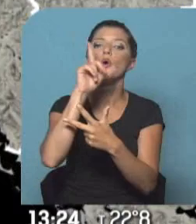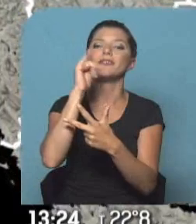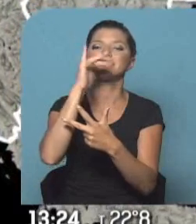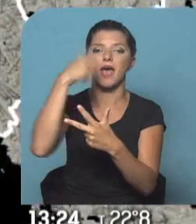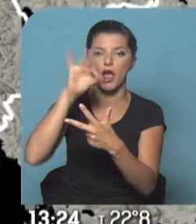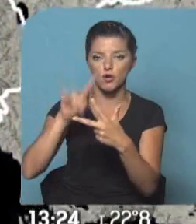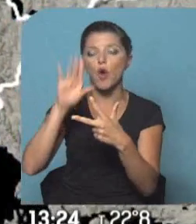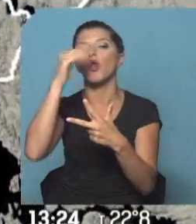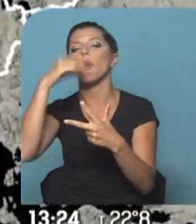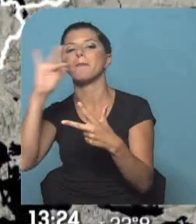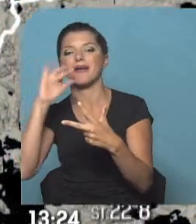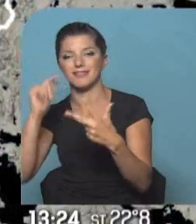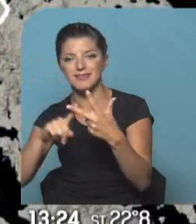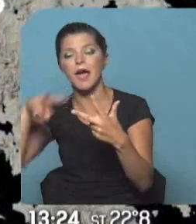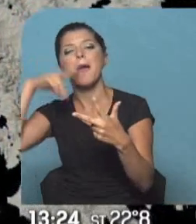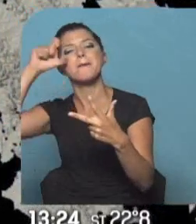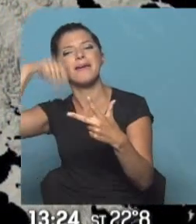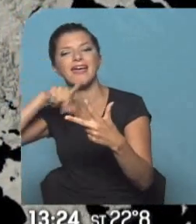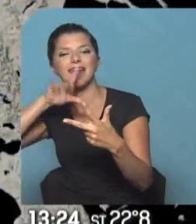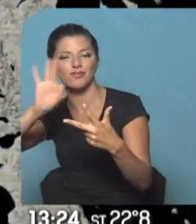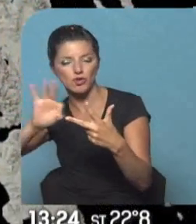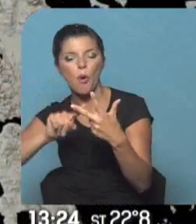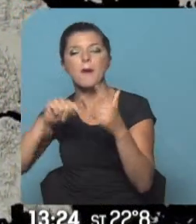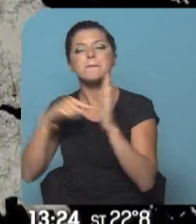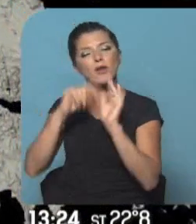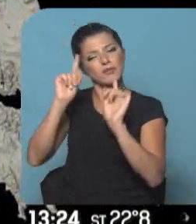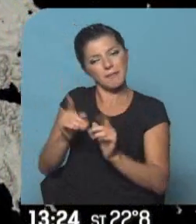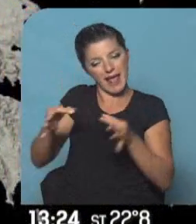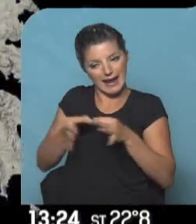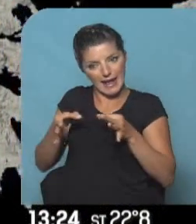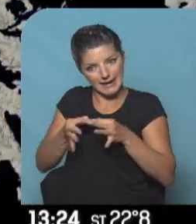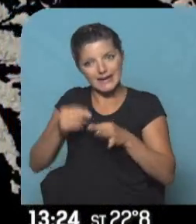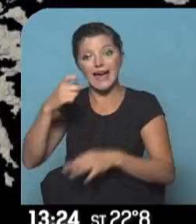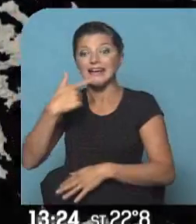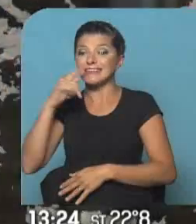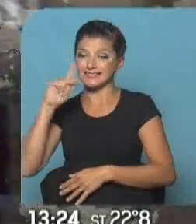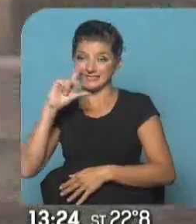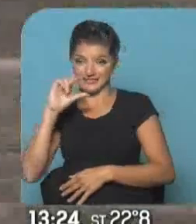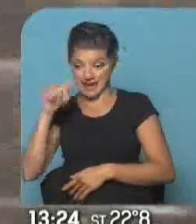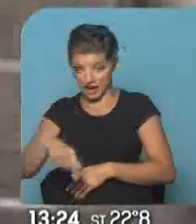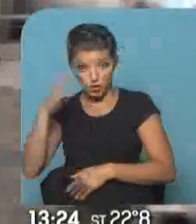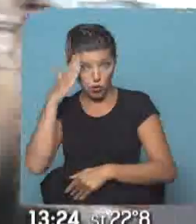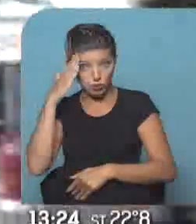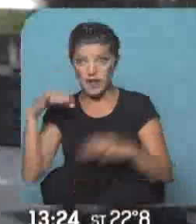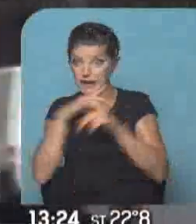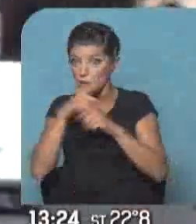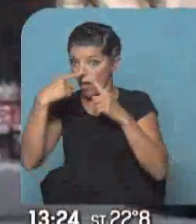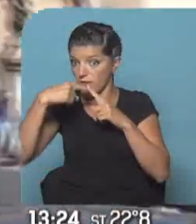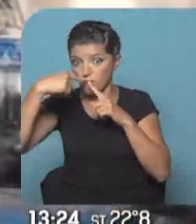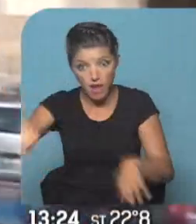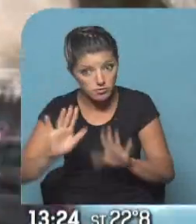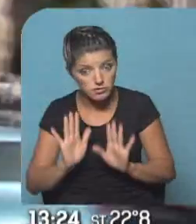regiones de Lombardía y Véneto. También hay vocación autonómica en la isla de Sicilia, con cultura y lenguaje diferenciados, que entre